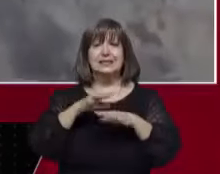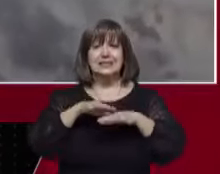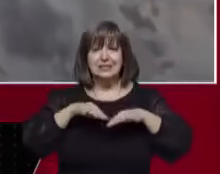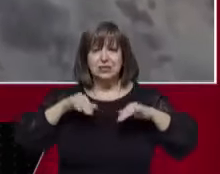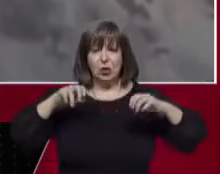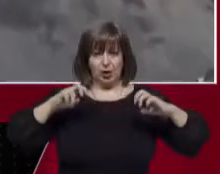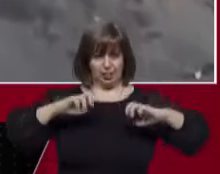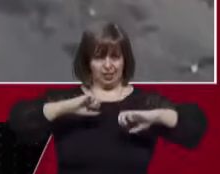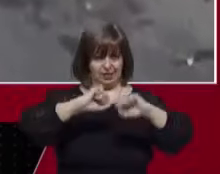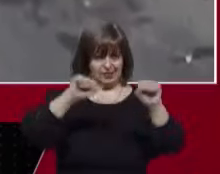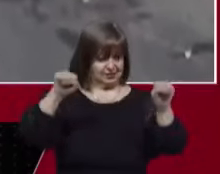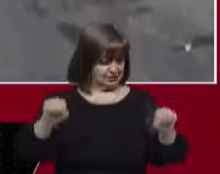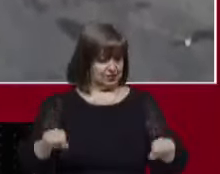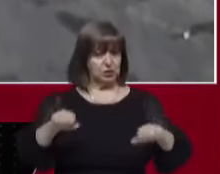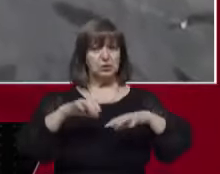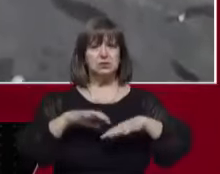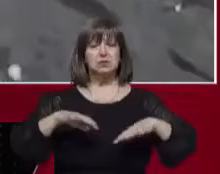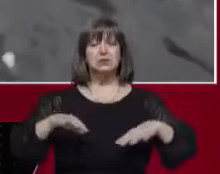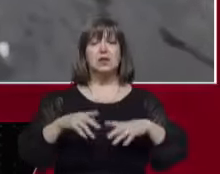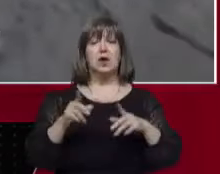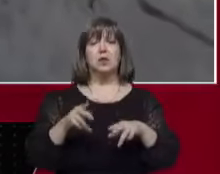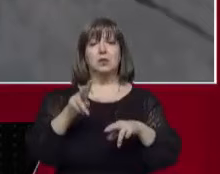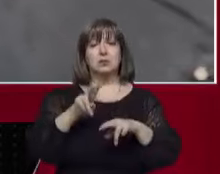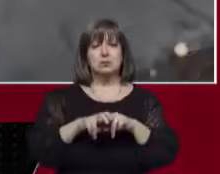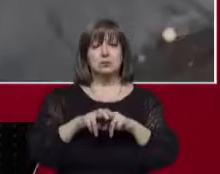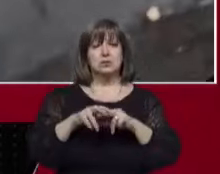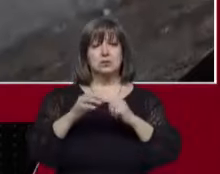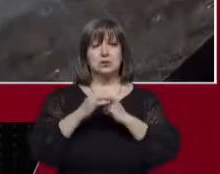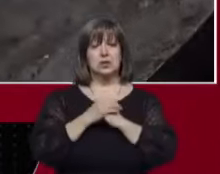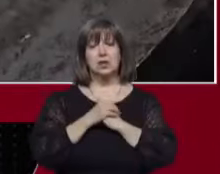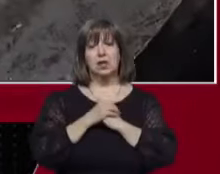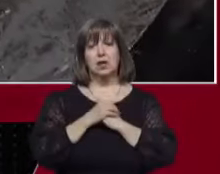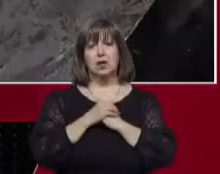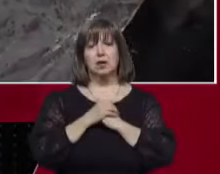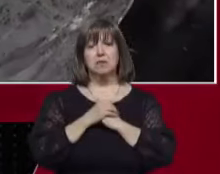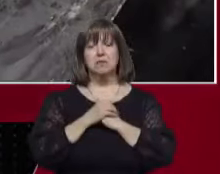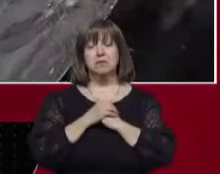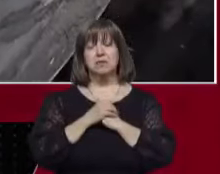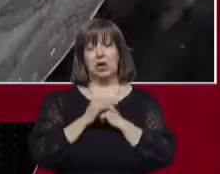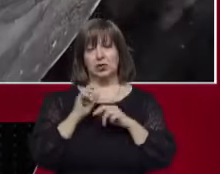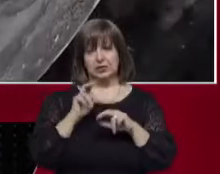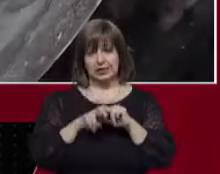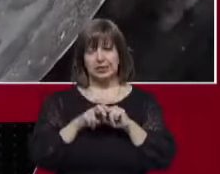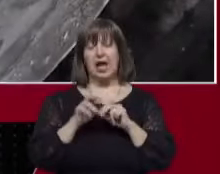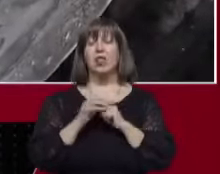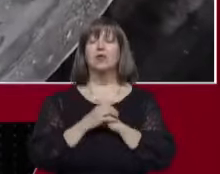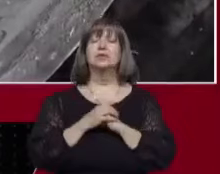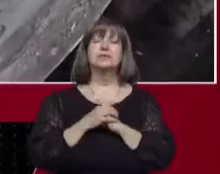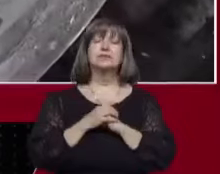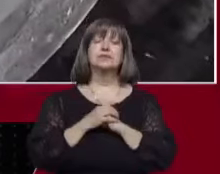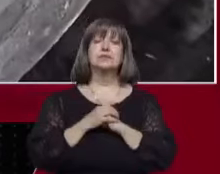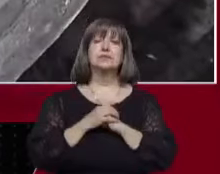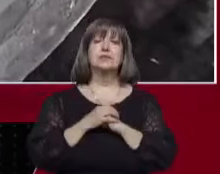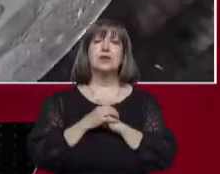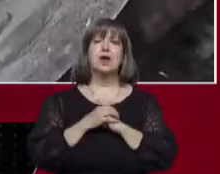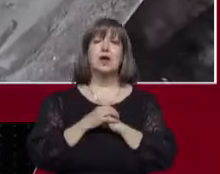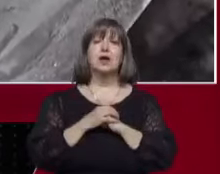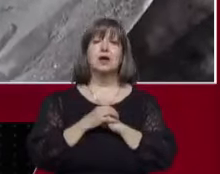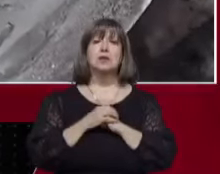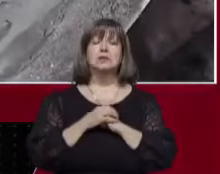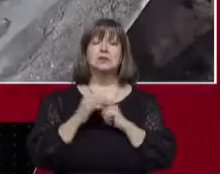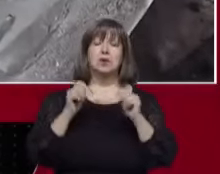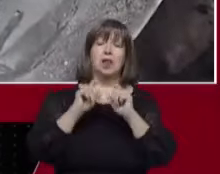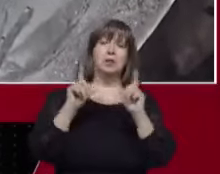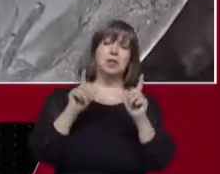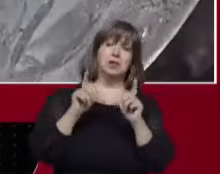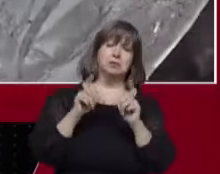de nuestros compañeros quedó ahí sentado en el sillón. Y al despertarnos a la mañana me encontré con que estaba en la misma posición, lo